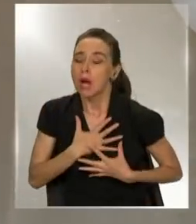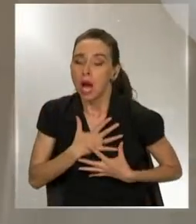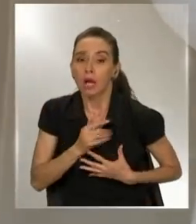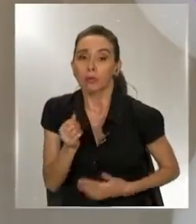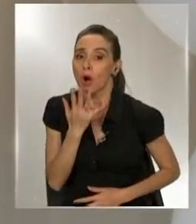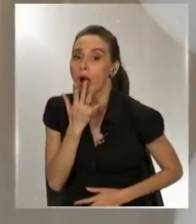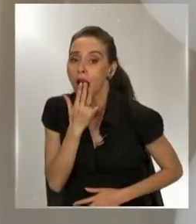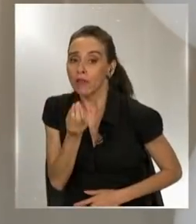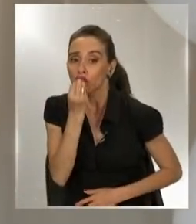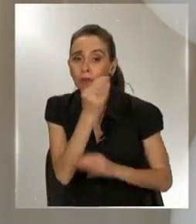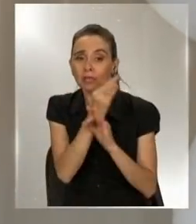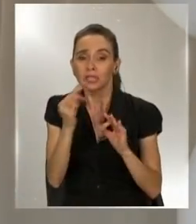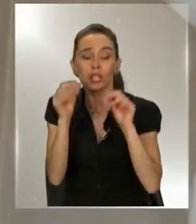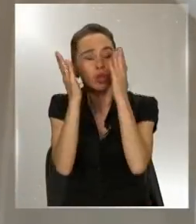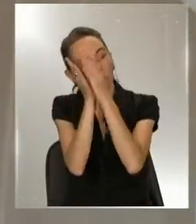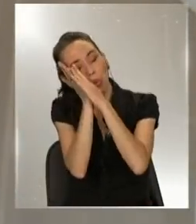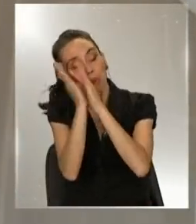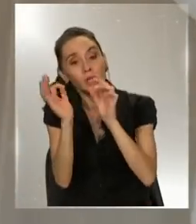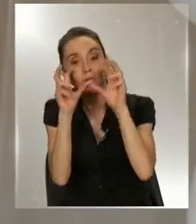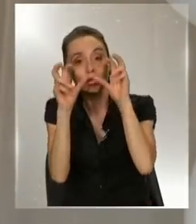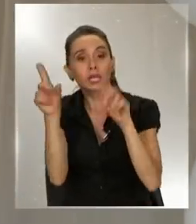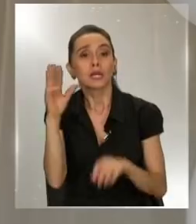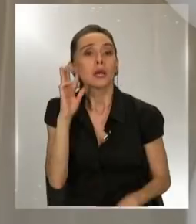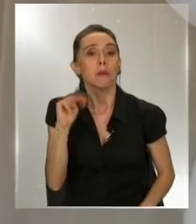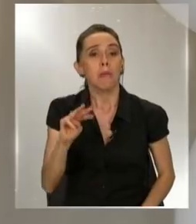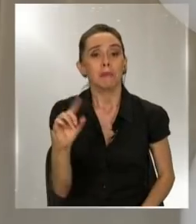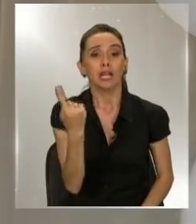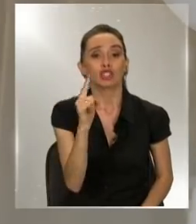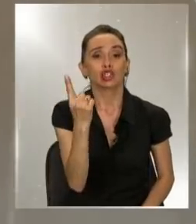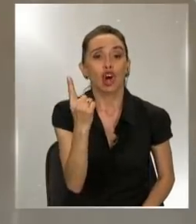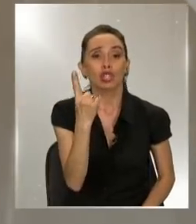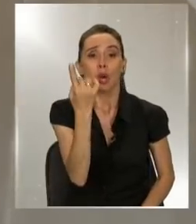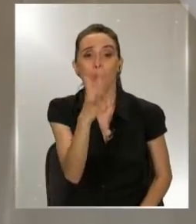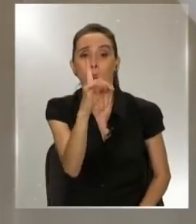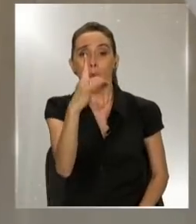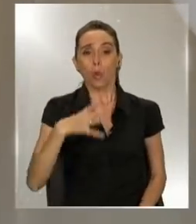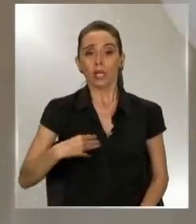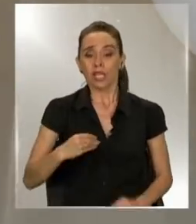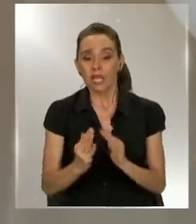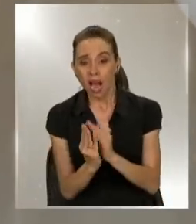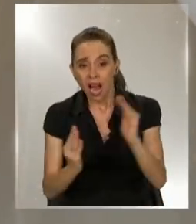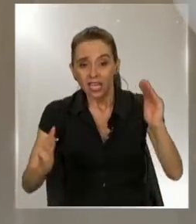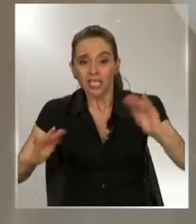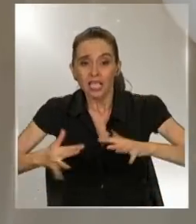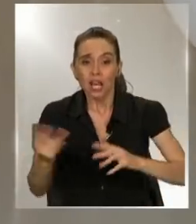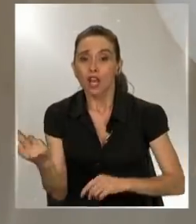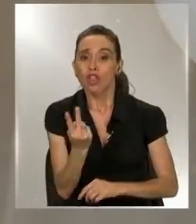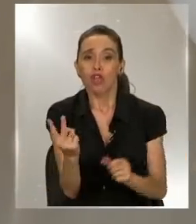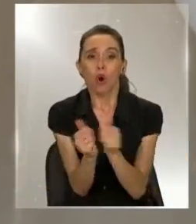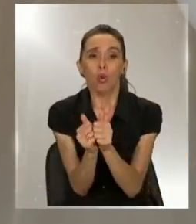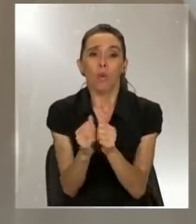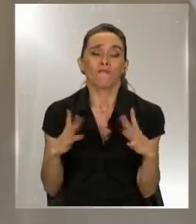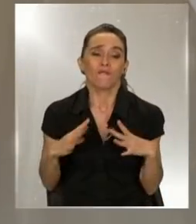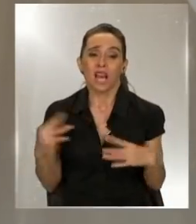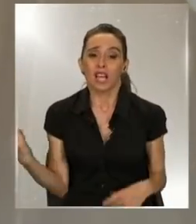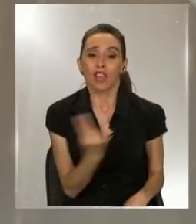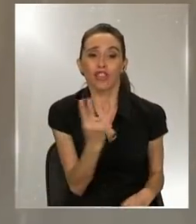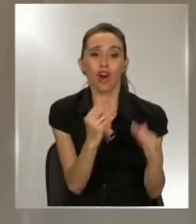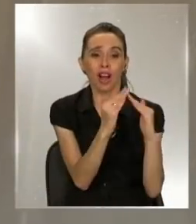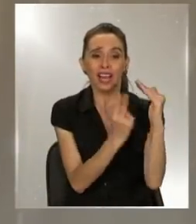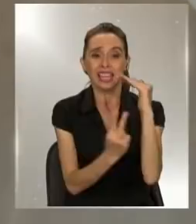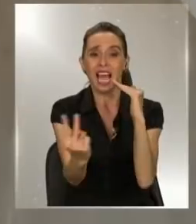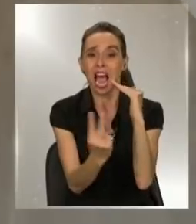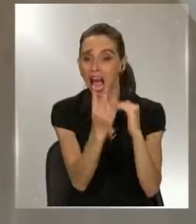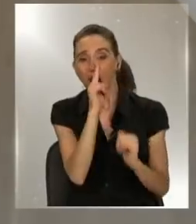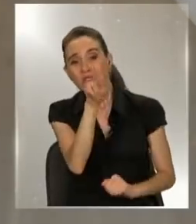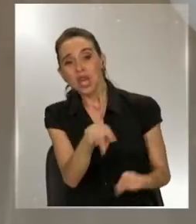comido, no ha dormido, la pobre. Ella era mamá soltera, crió a su hijita como pudo. Eran felices, uno daba gusto verlas cuando salían, parecían dos